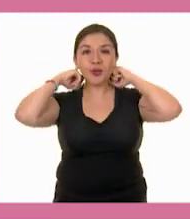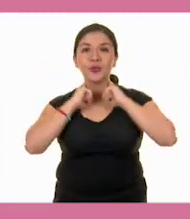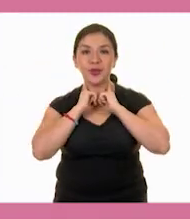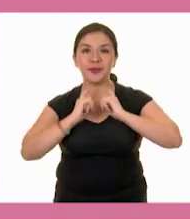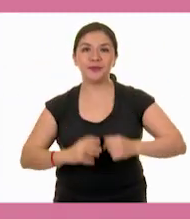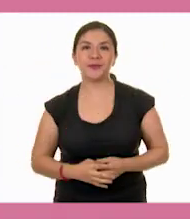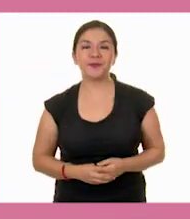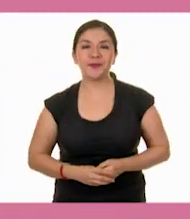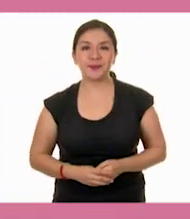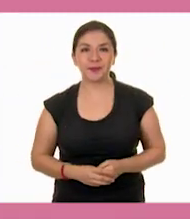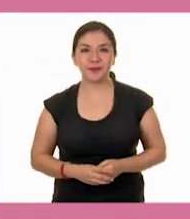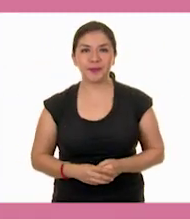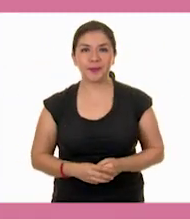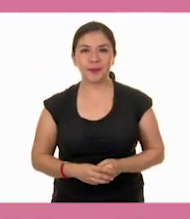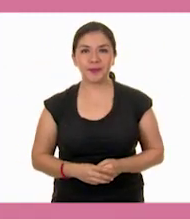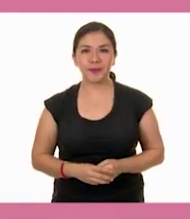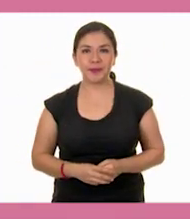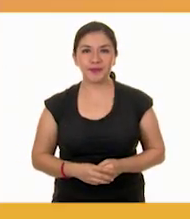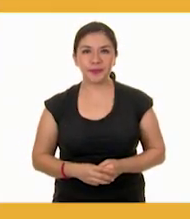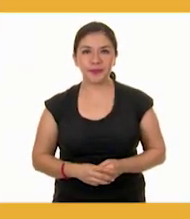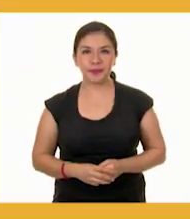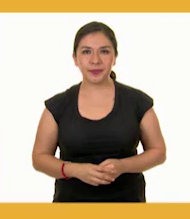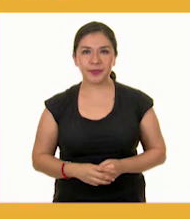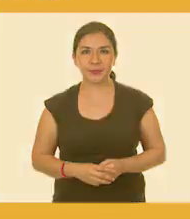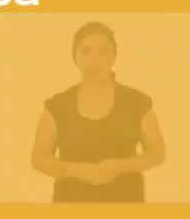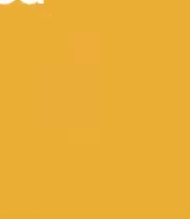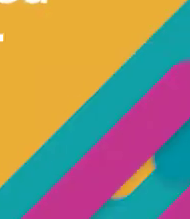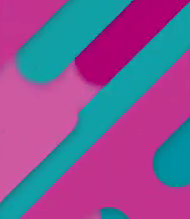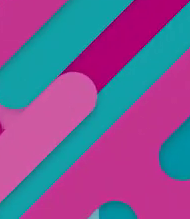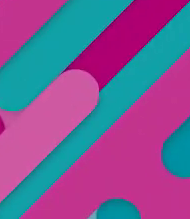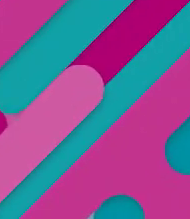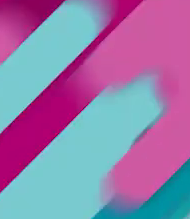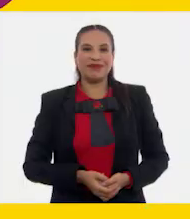sobre tu cabeza y alrededor de tu cuello.